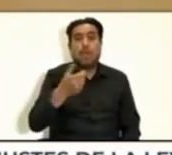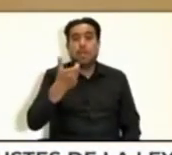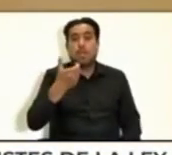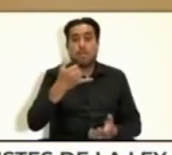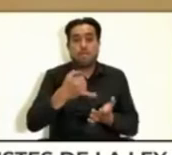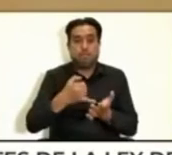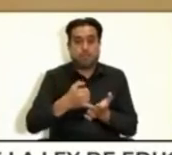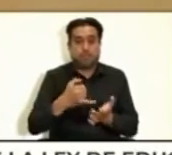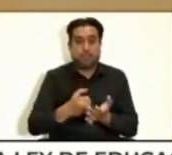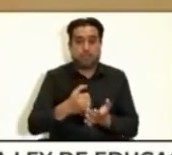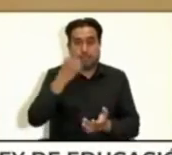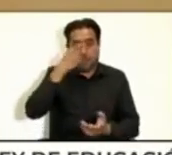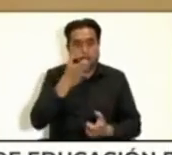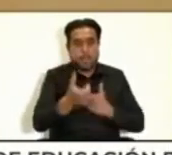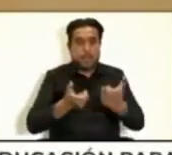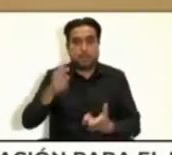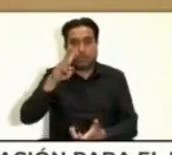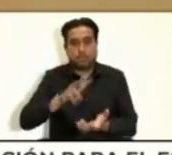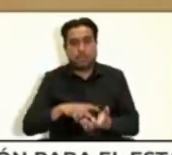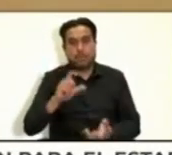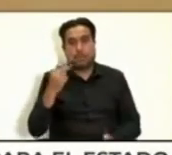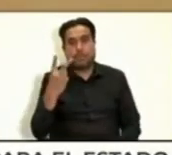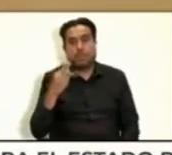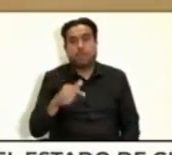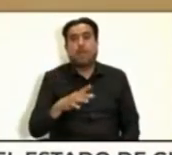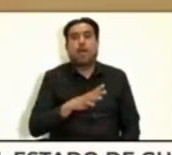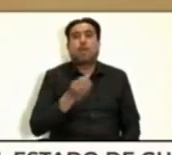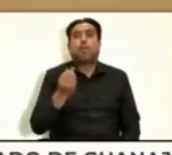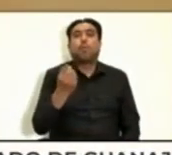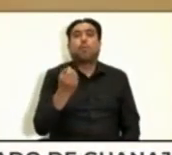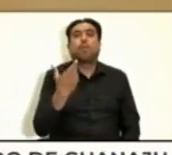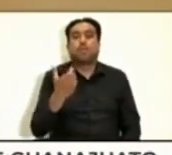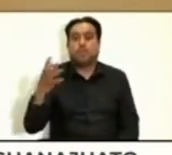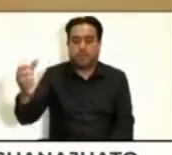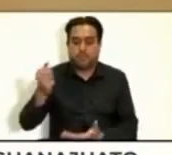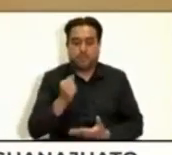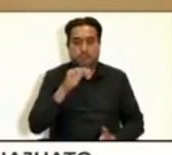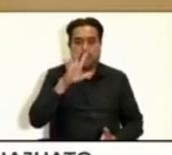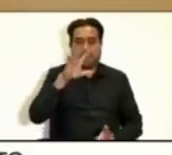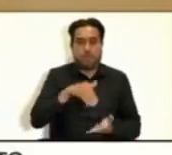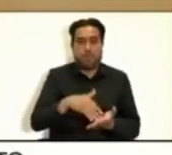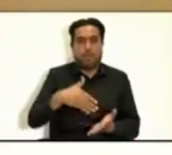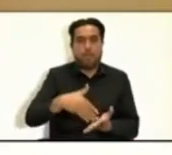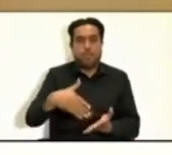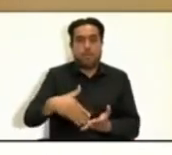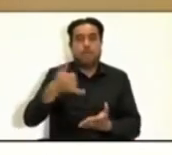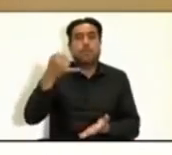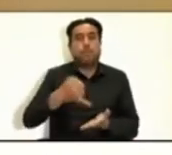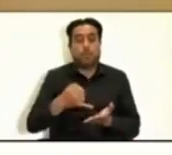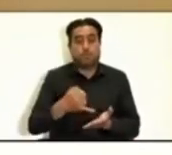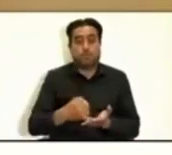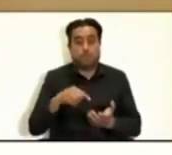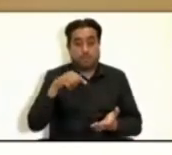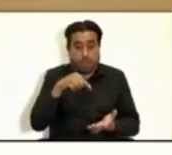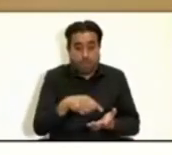que para este ejercicio 2022 proyecta recaudar más de 5 mil millones de pesos de tal forma